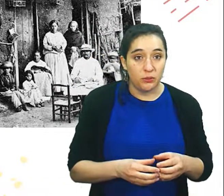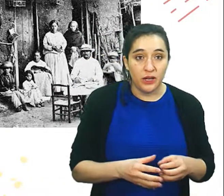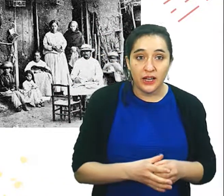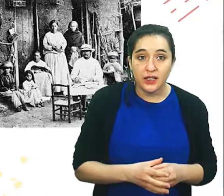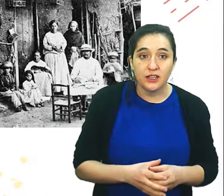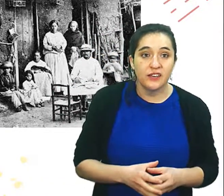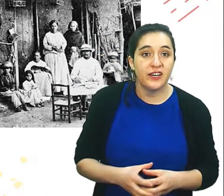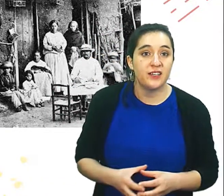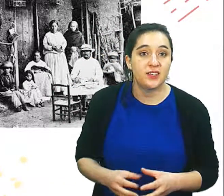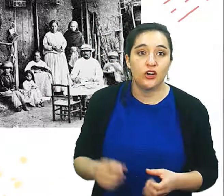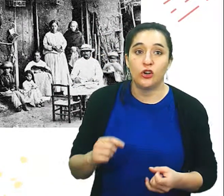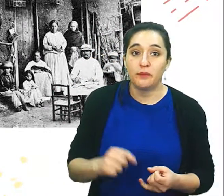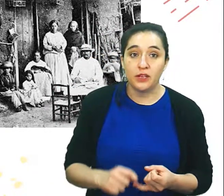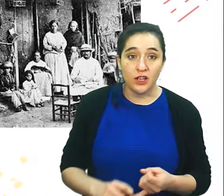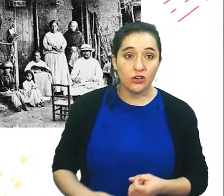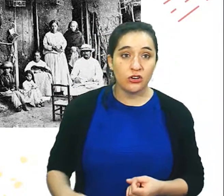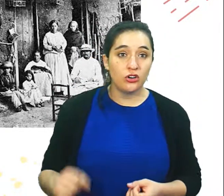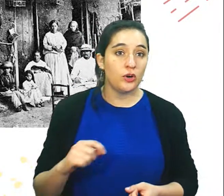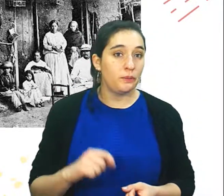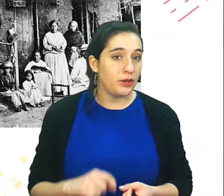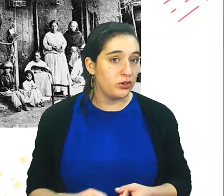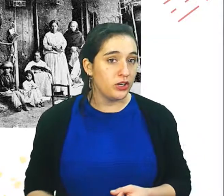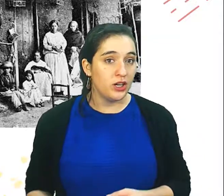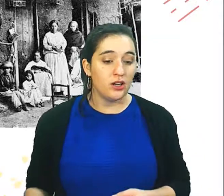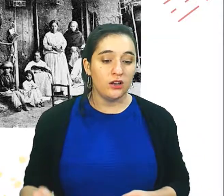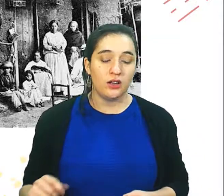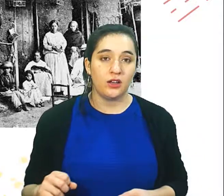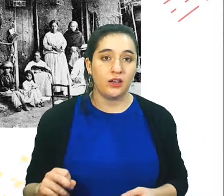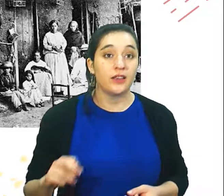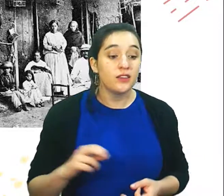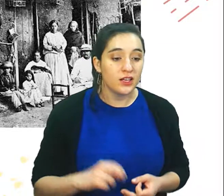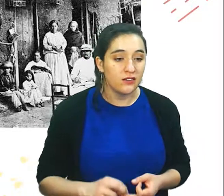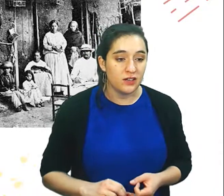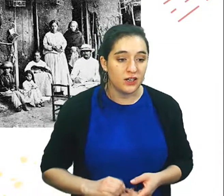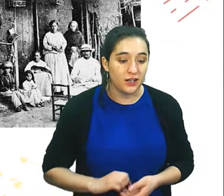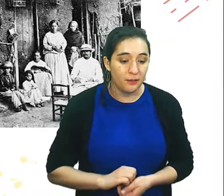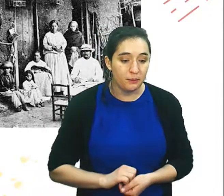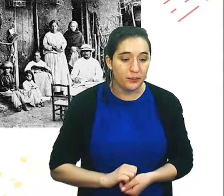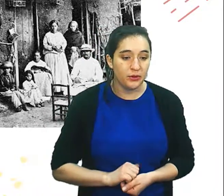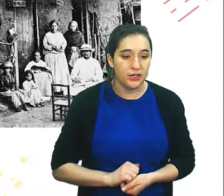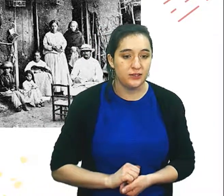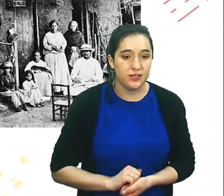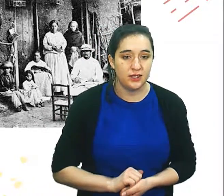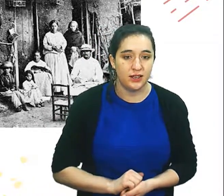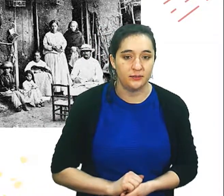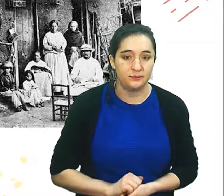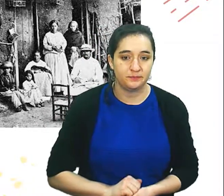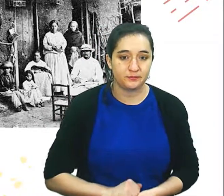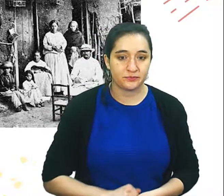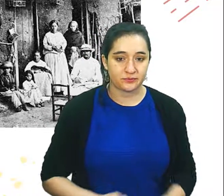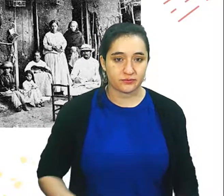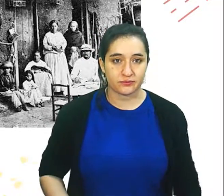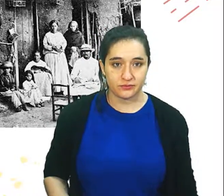sectores populares, que van a ser los mineros, los peones, la gente que vive en el campo, etcétera.